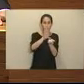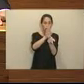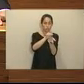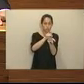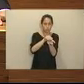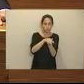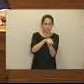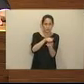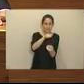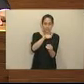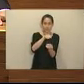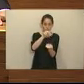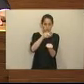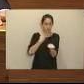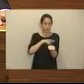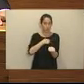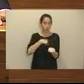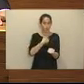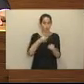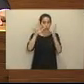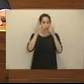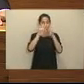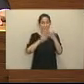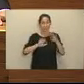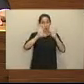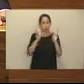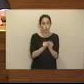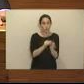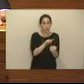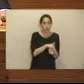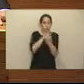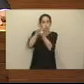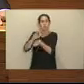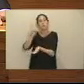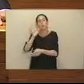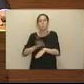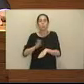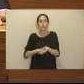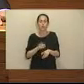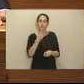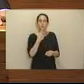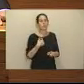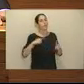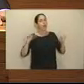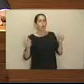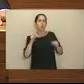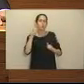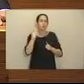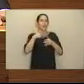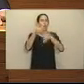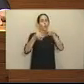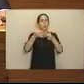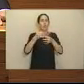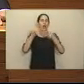comisión, en ese dictamen final. Y usted me dijo que no, que eso estaba en el ámbito judicial y que no cabía más actuaciones.